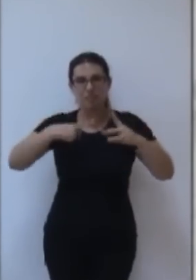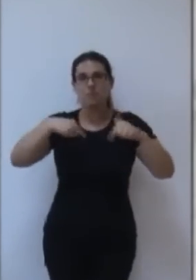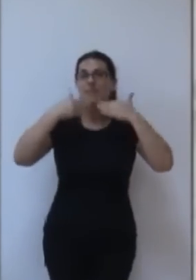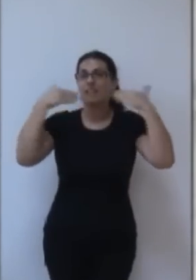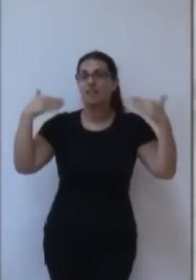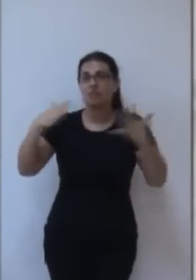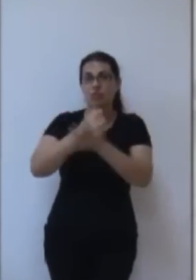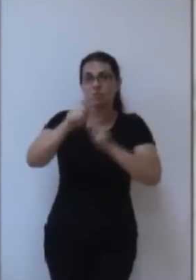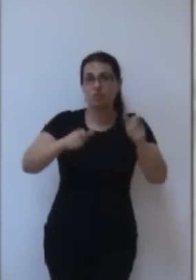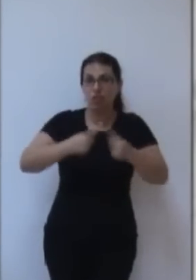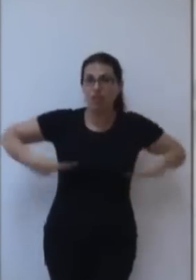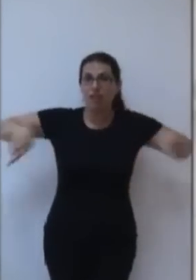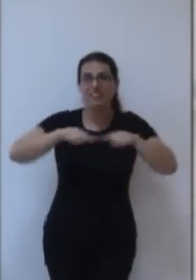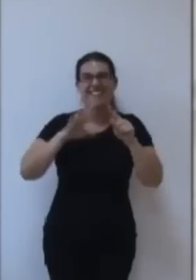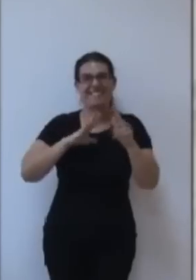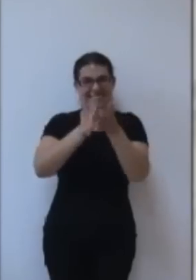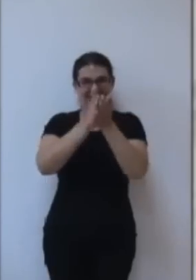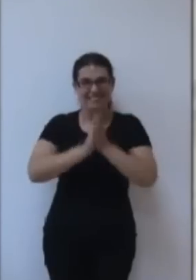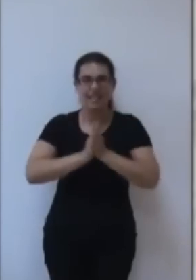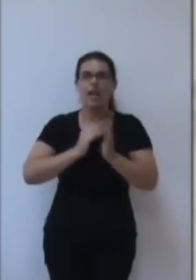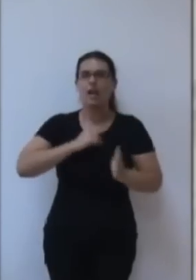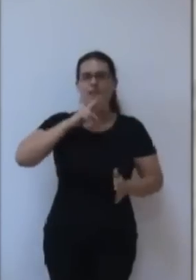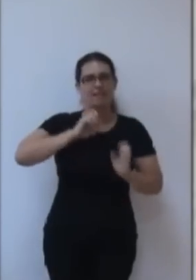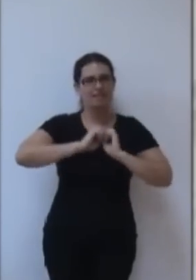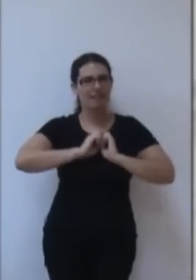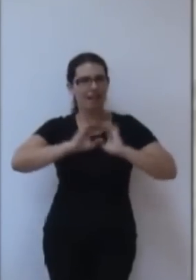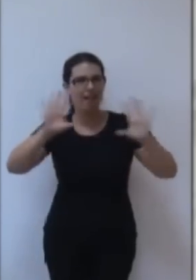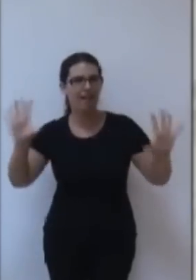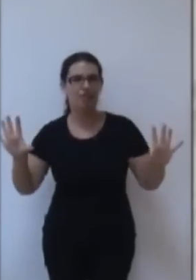aquí que por favor en la medida de lo posible hablemos claro,